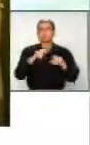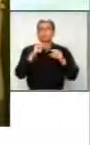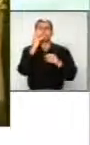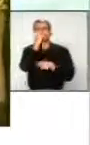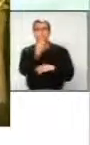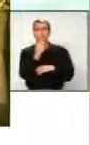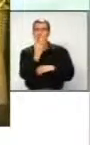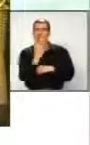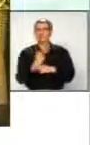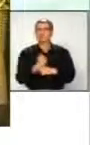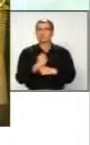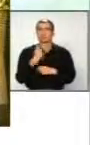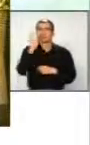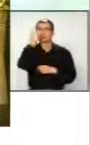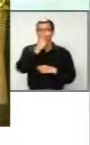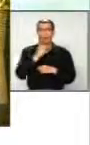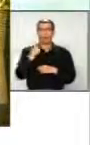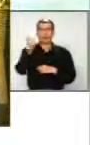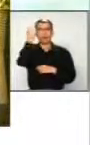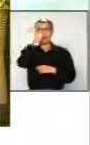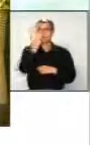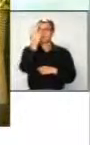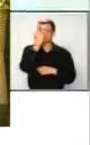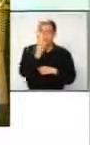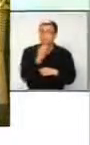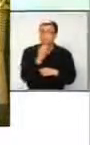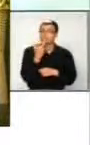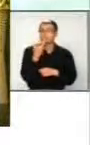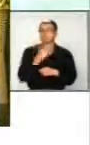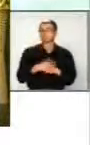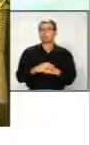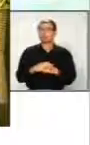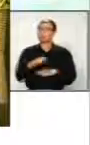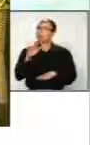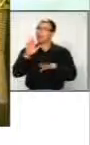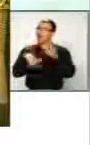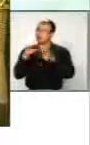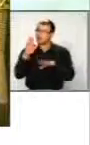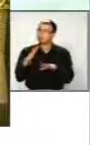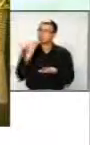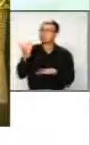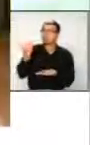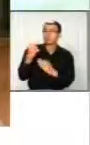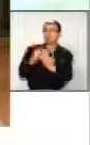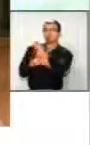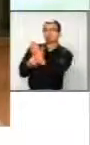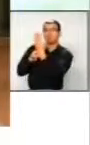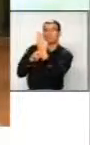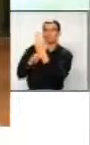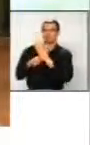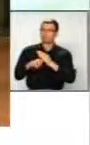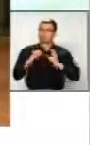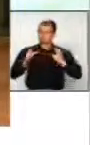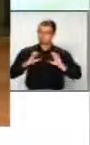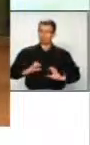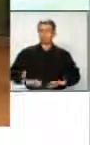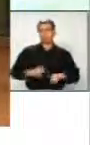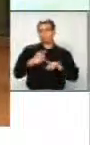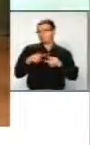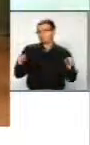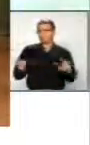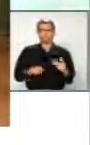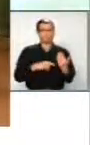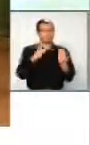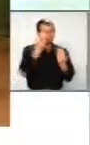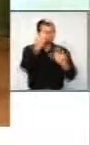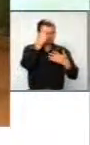tiene que ser un rostro muy bello. Se olvidan, digamos, que la presentación tiene que tener una cantidad de cualidades más, un listado muy largo,